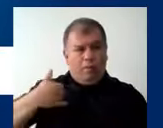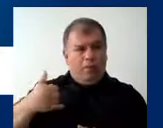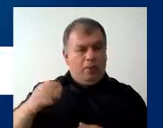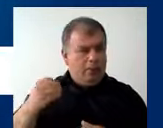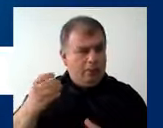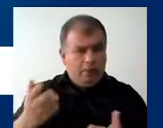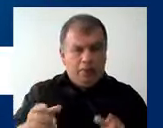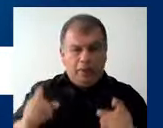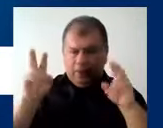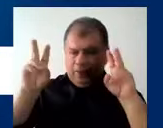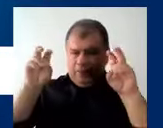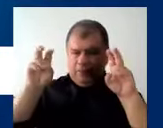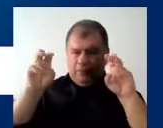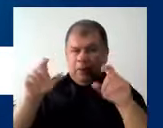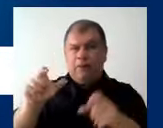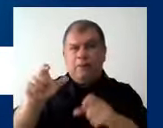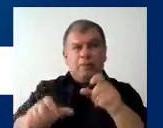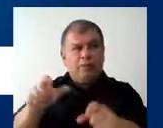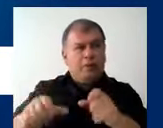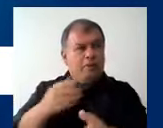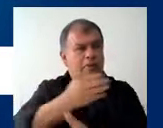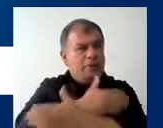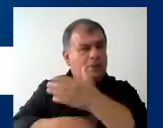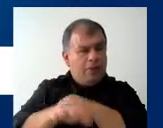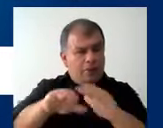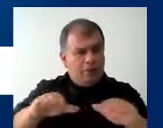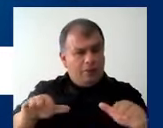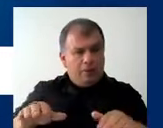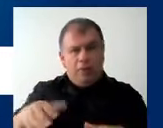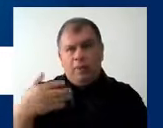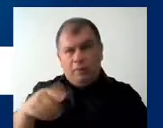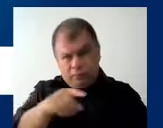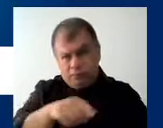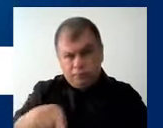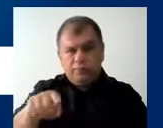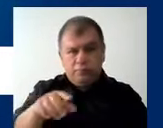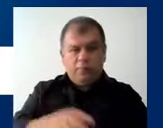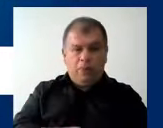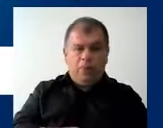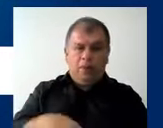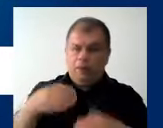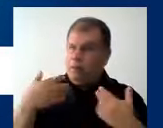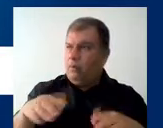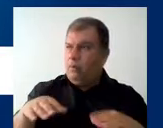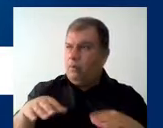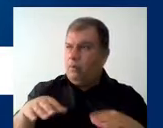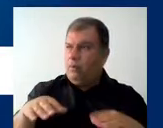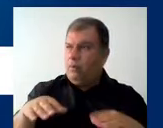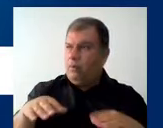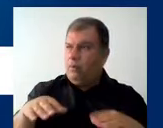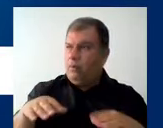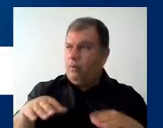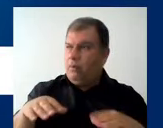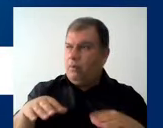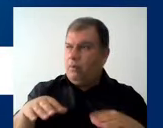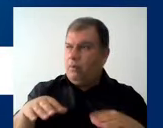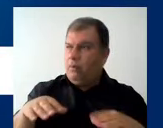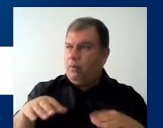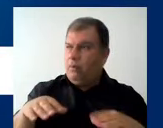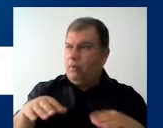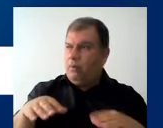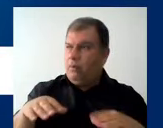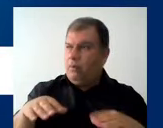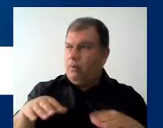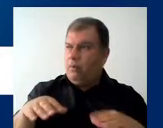tema particular de los niños y niñas con discapacidad, esto fue mucho más desafiante. Al comienzo, por